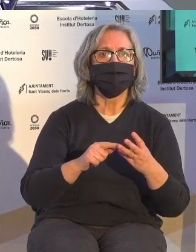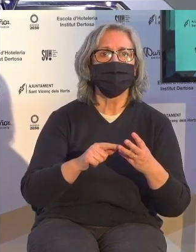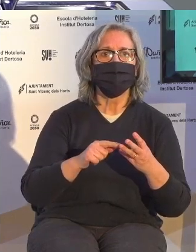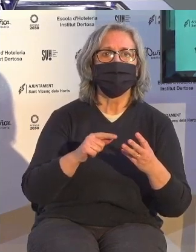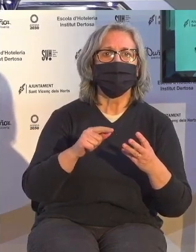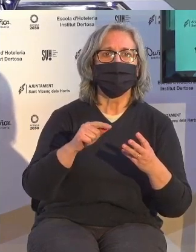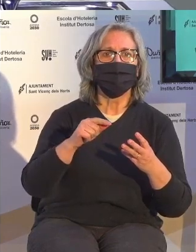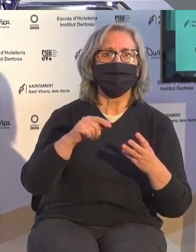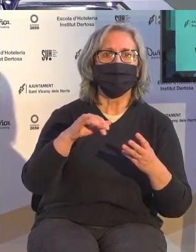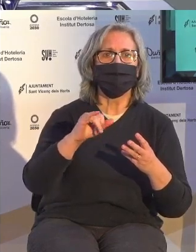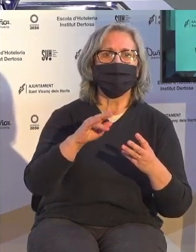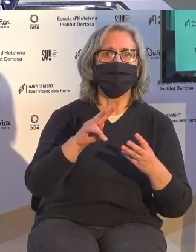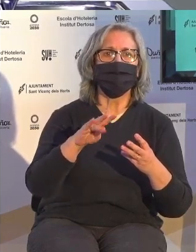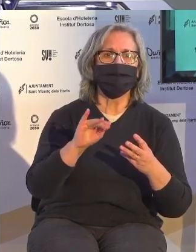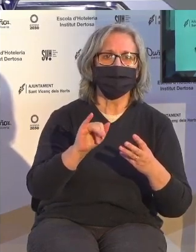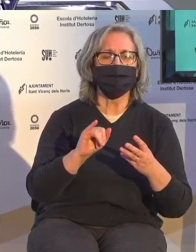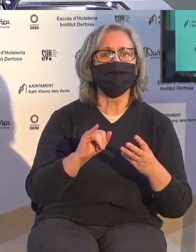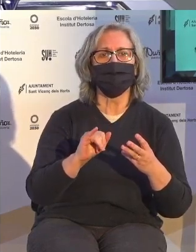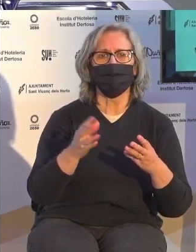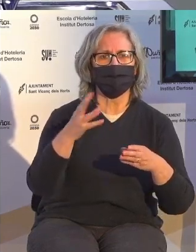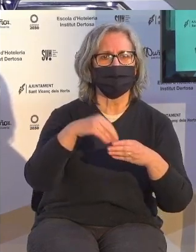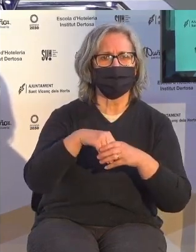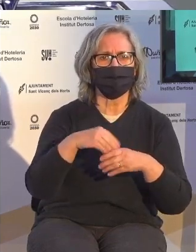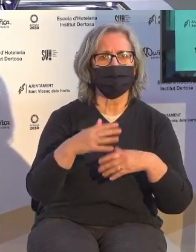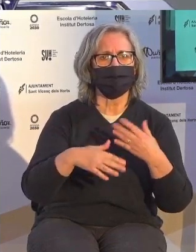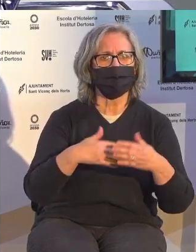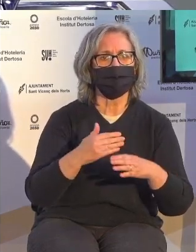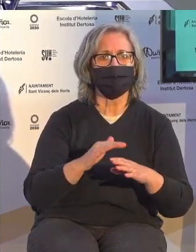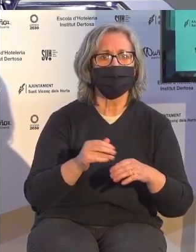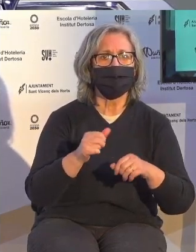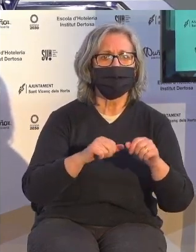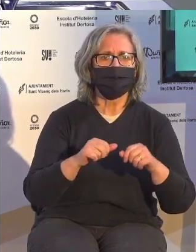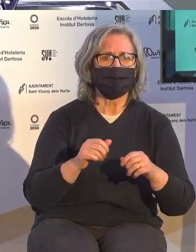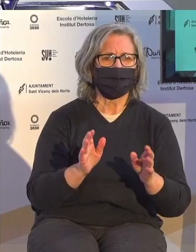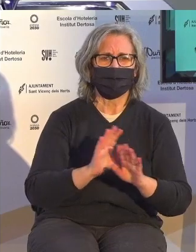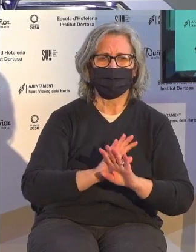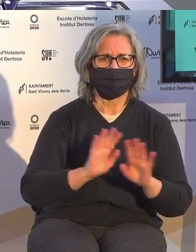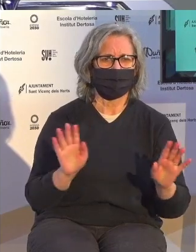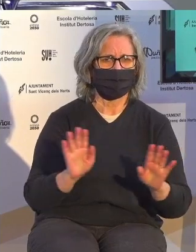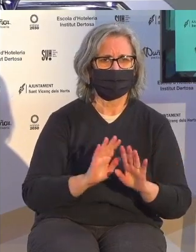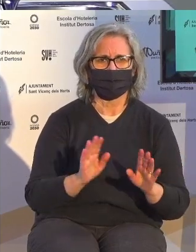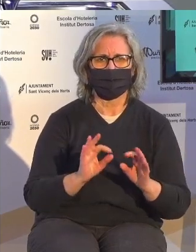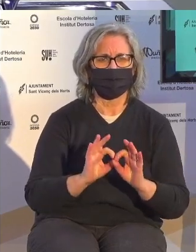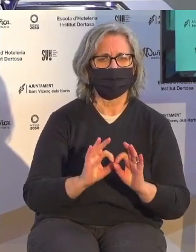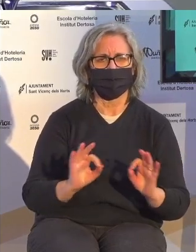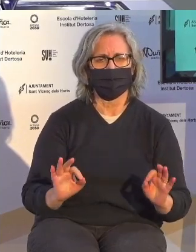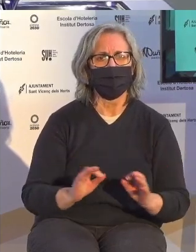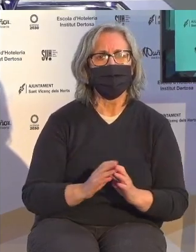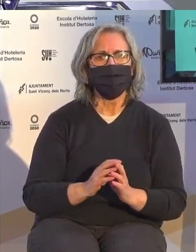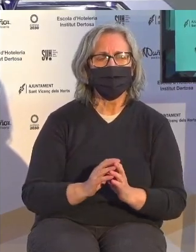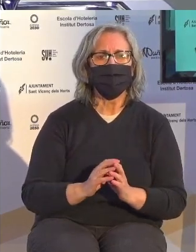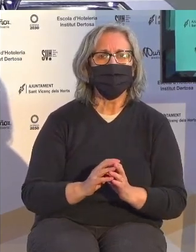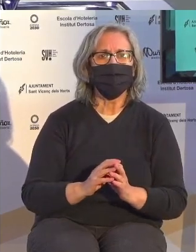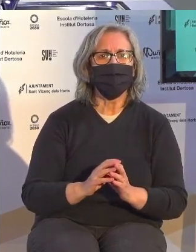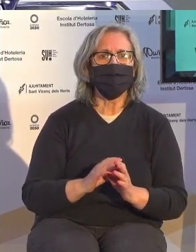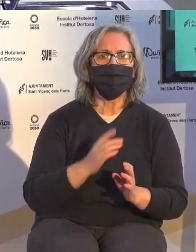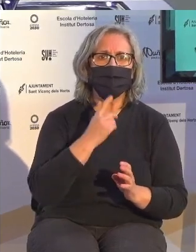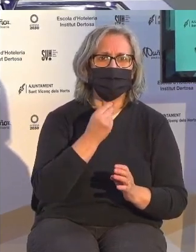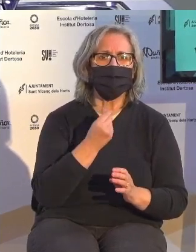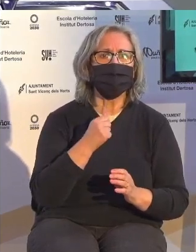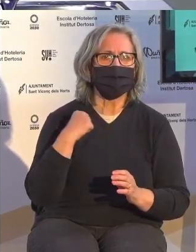entre no puede ser sorber es muy naturales y muy ricos de esta board por esta